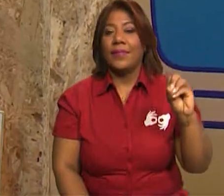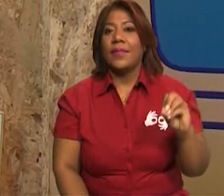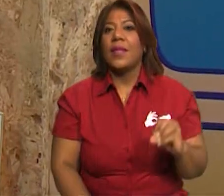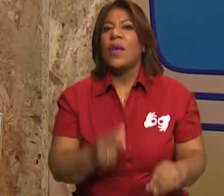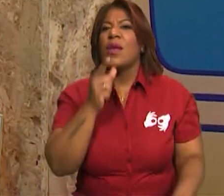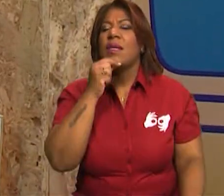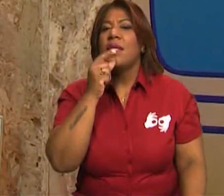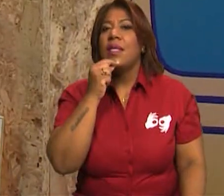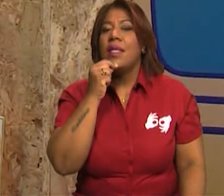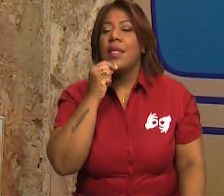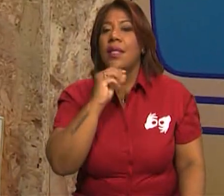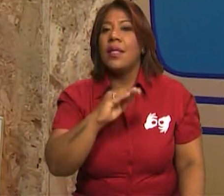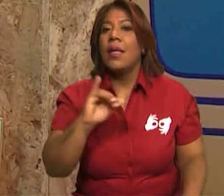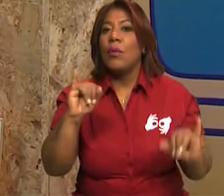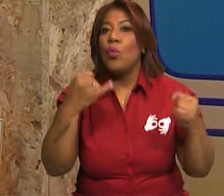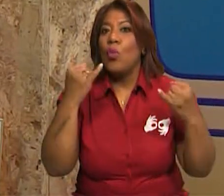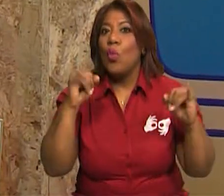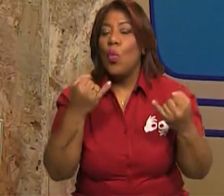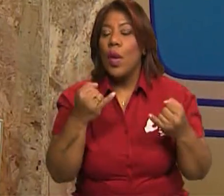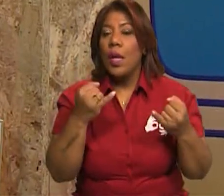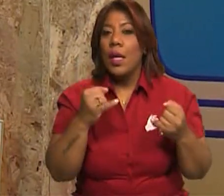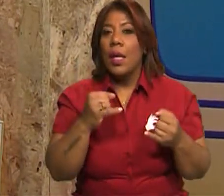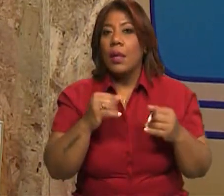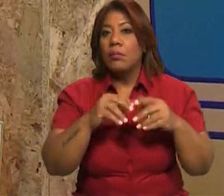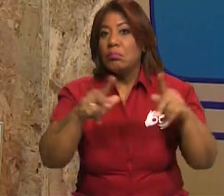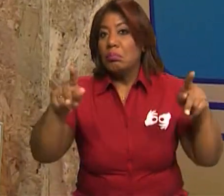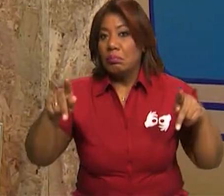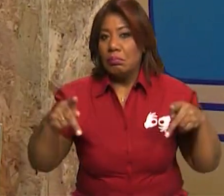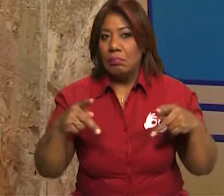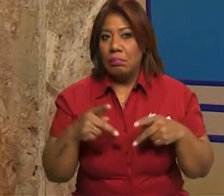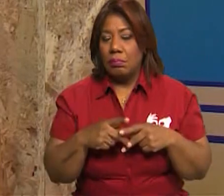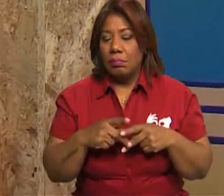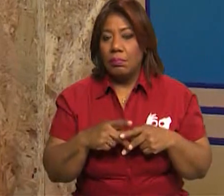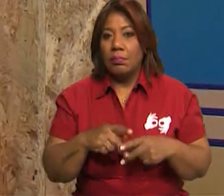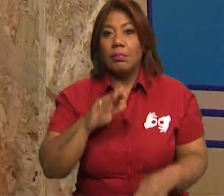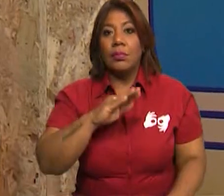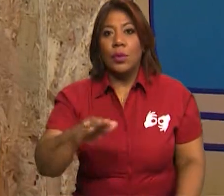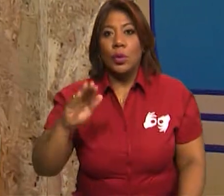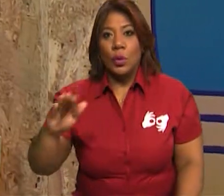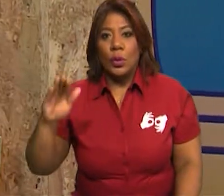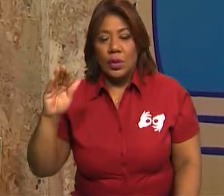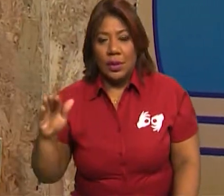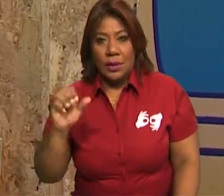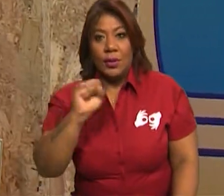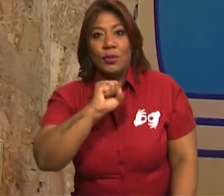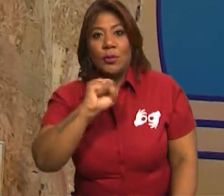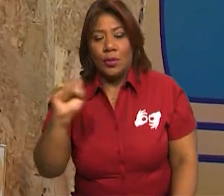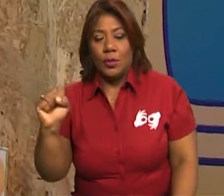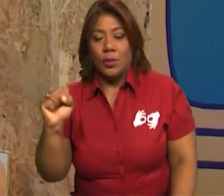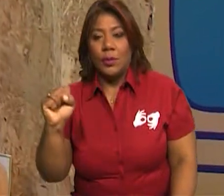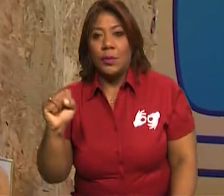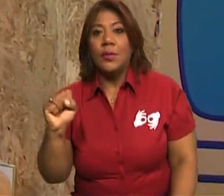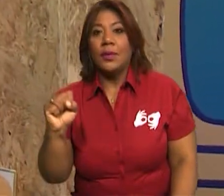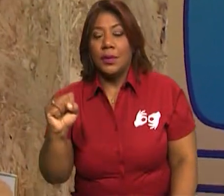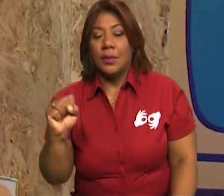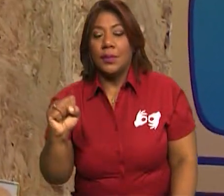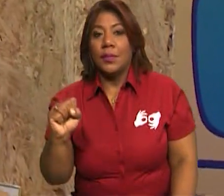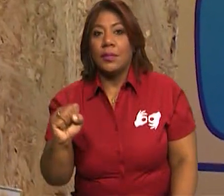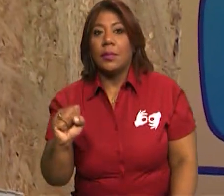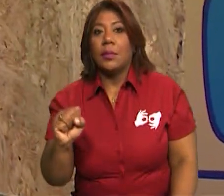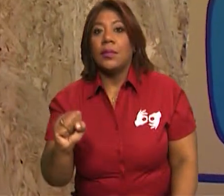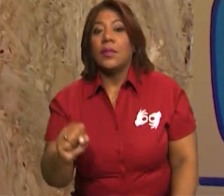son los niños. ¿Y quiénes son el predicado? Para ver qué es el predicado, es lo que se dice del